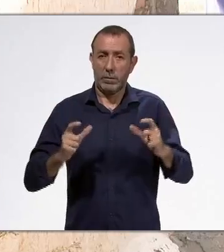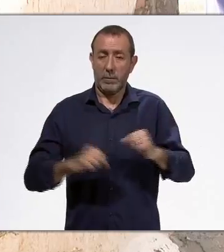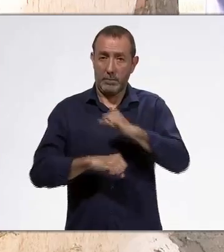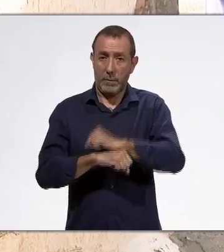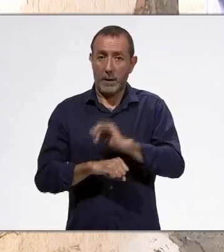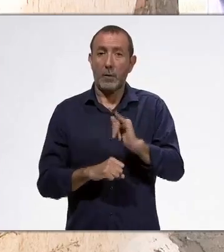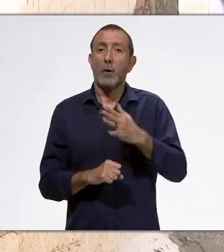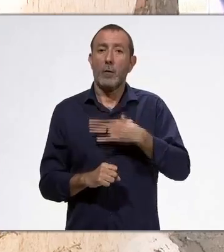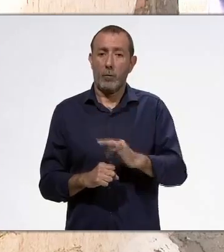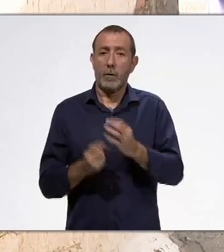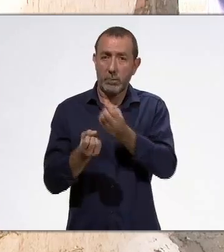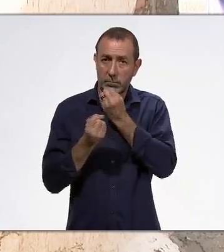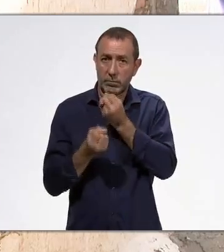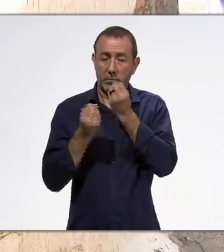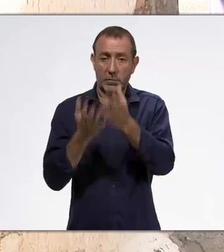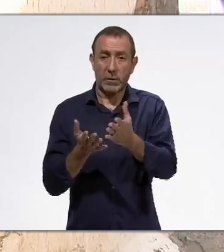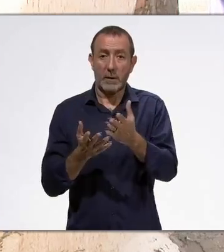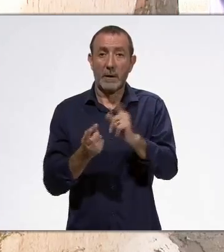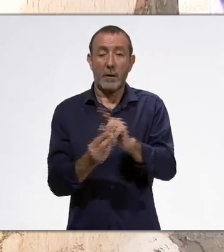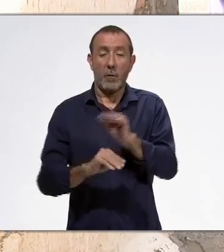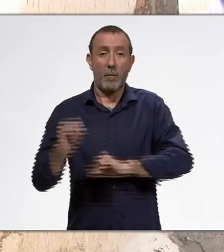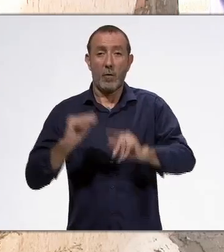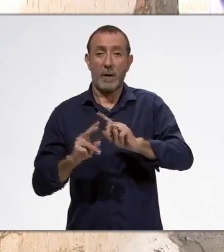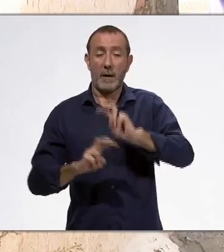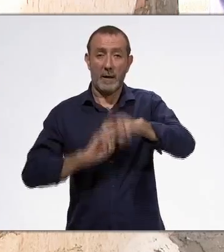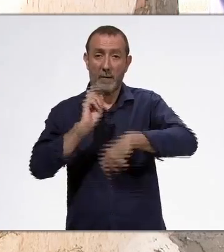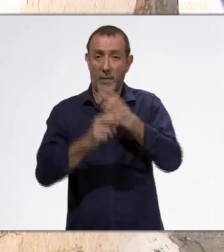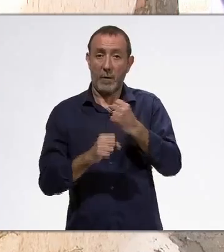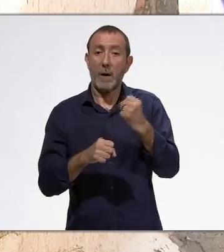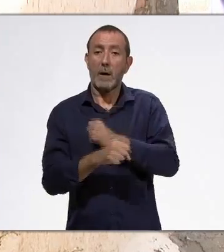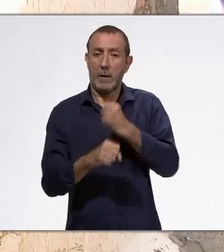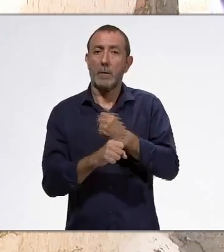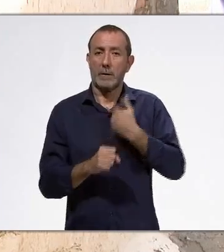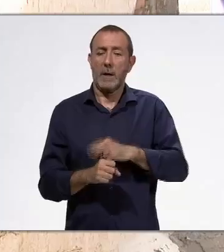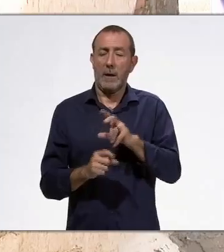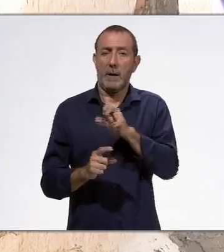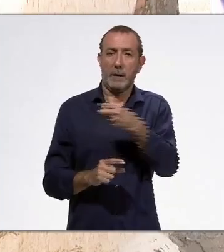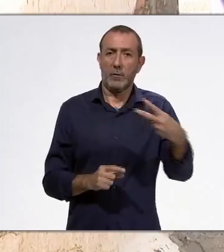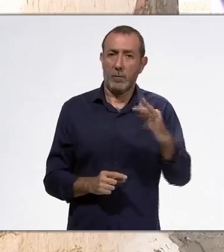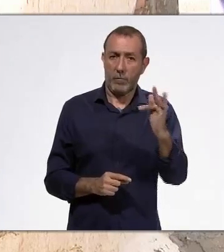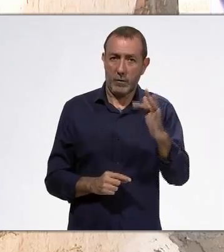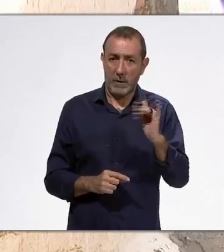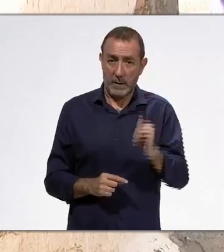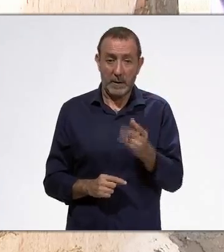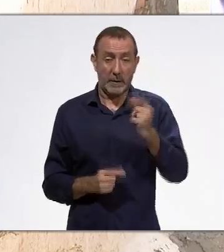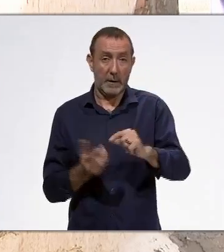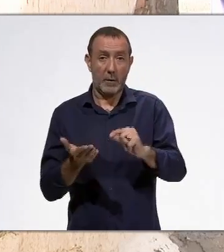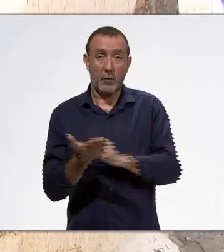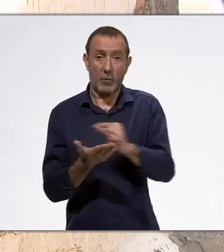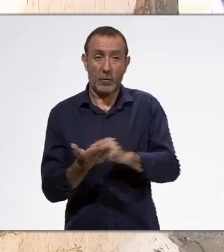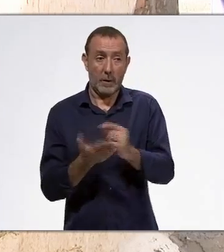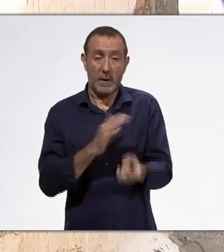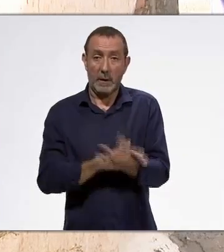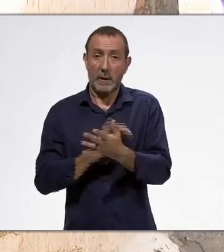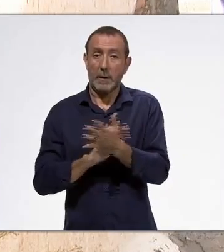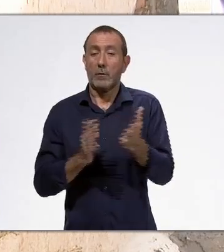sí podemos poner de manifiesto que la modificación de la reforma laboral está dando frutos y además que los contratos que se están